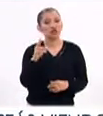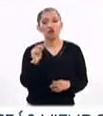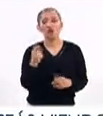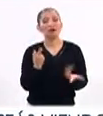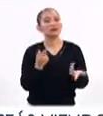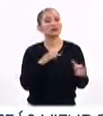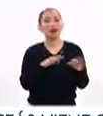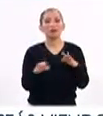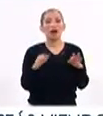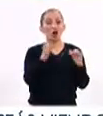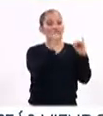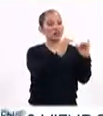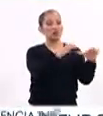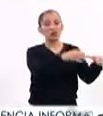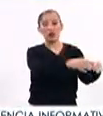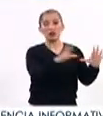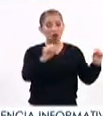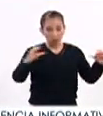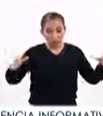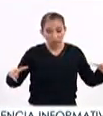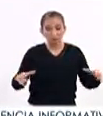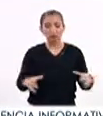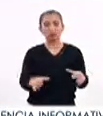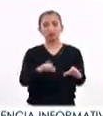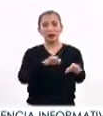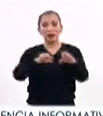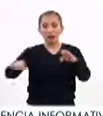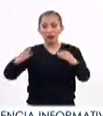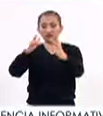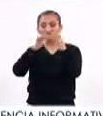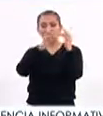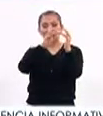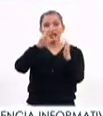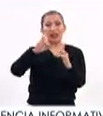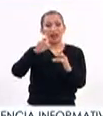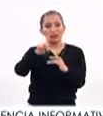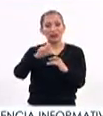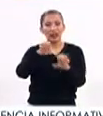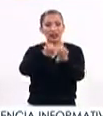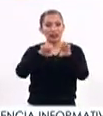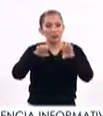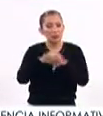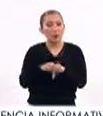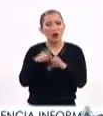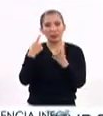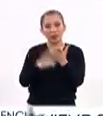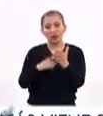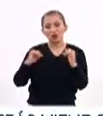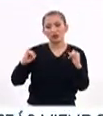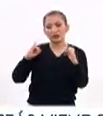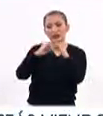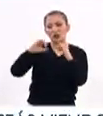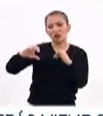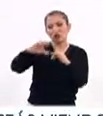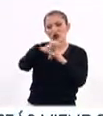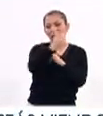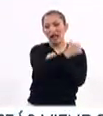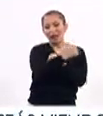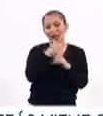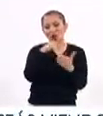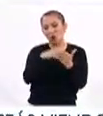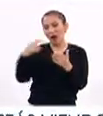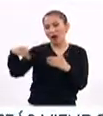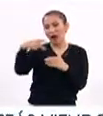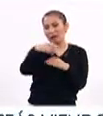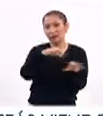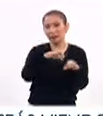un trabajo individual, es un trabajo de red colectiva, en las instituciones, en cada uno de nuestros